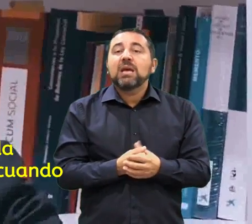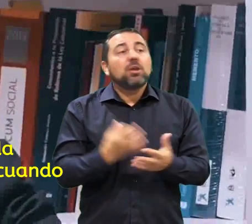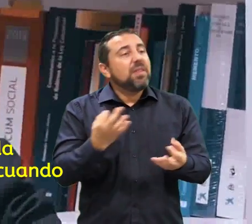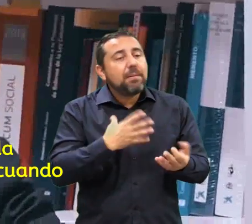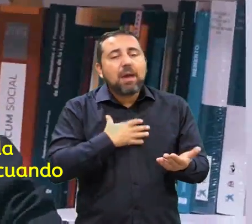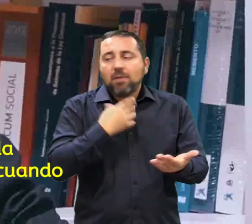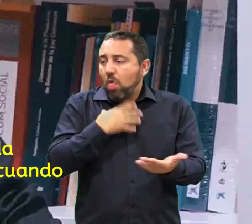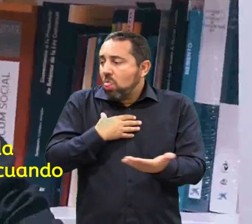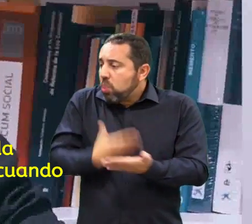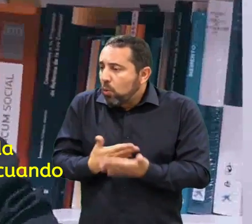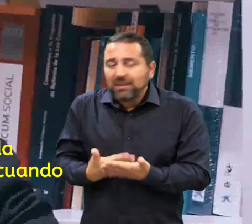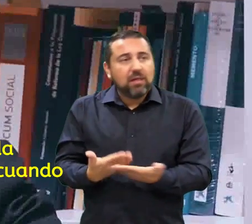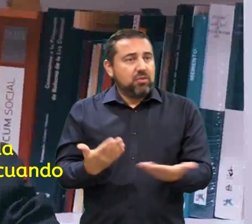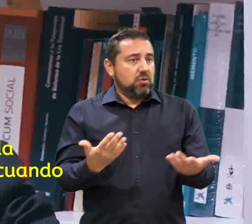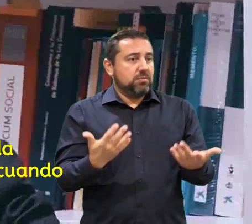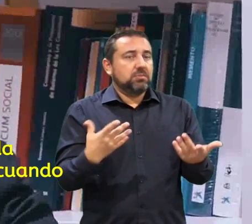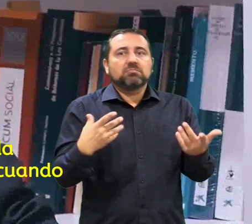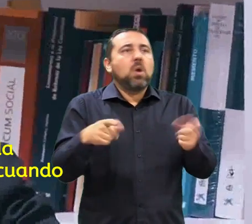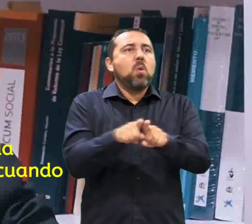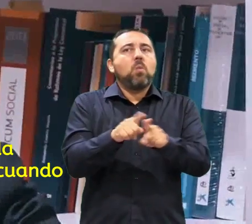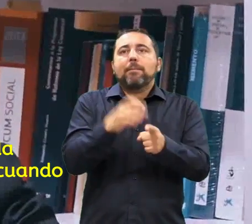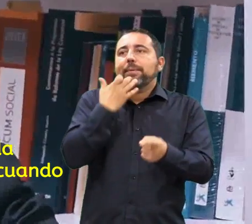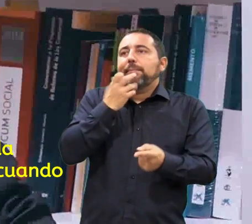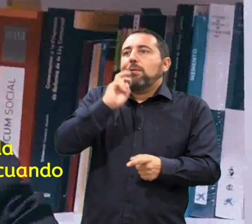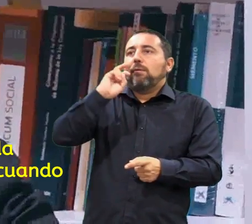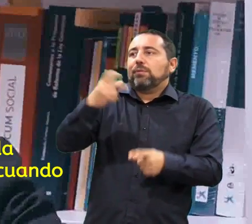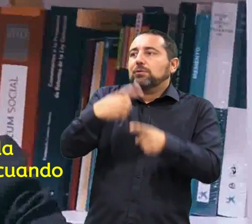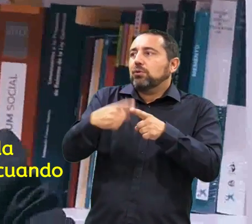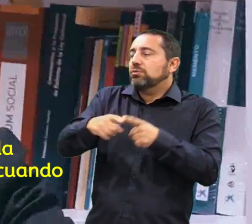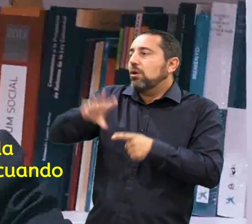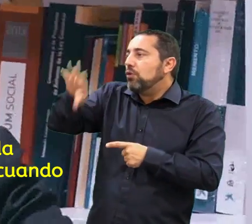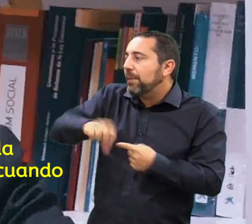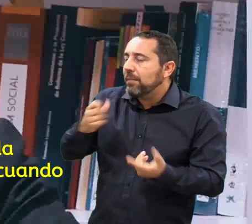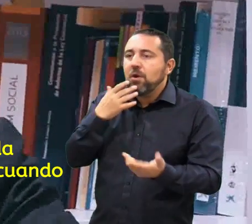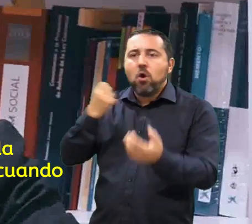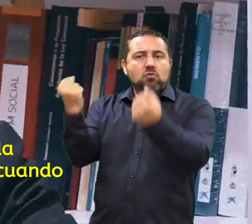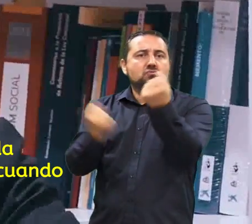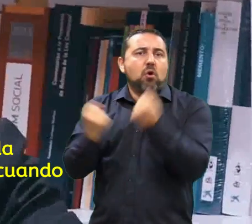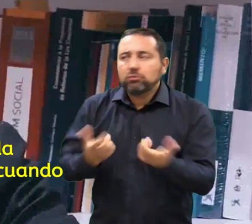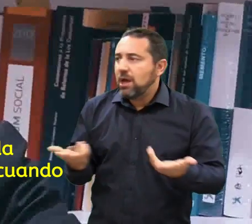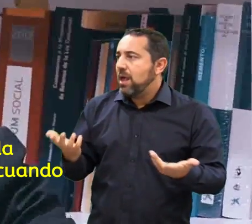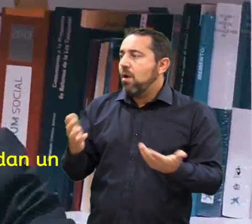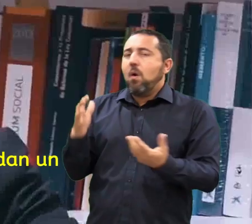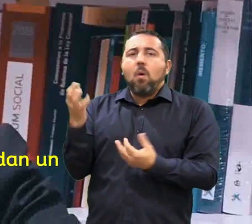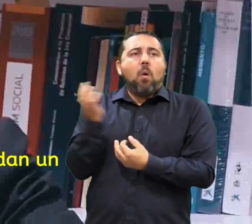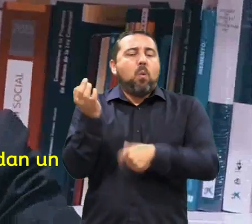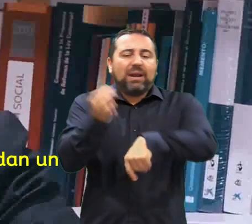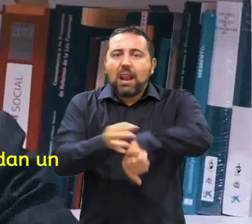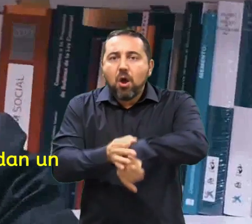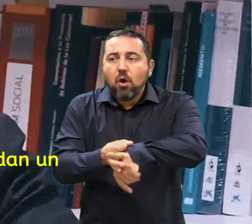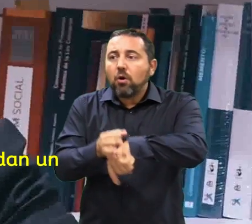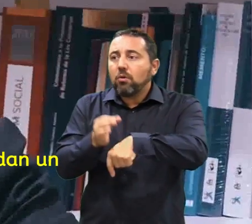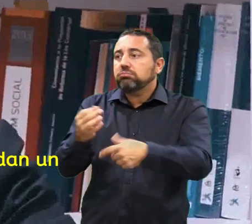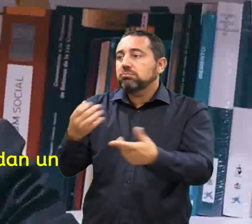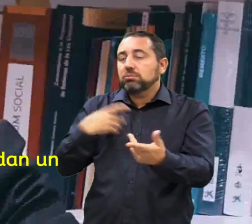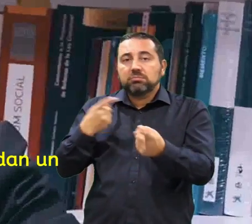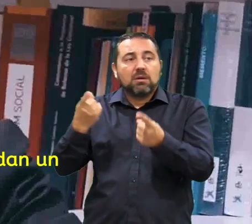tener una determinada documentación legal, igual que la tenemos cuando compramos otros bienes muebles, un